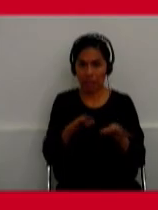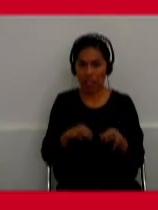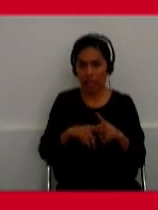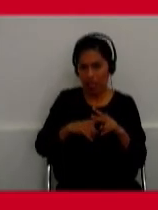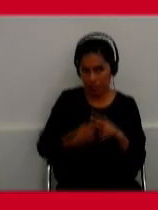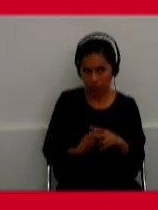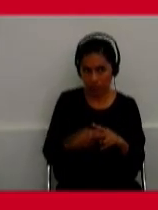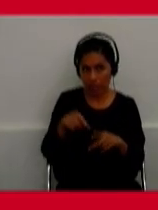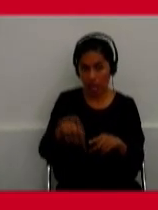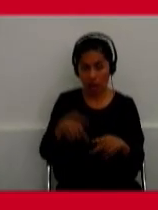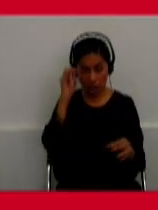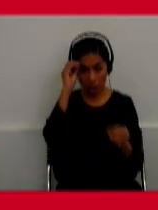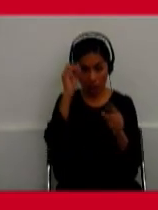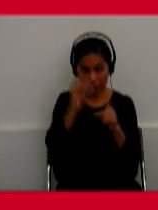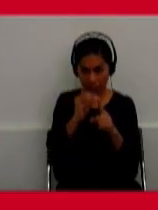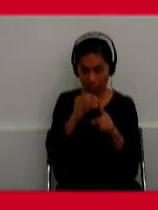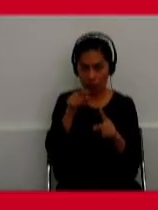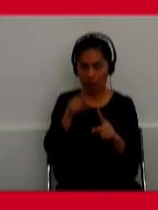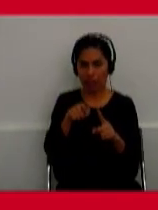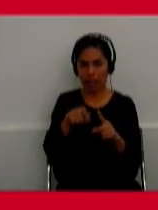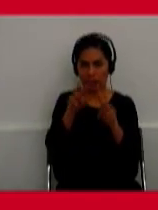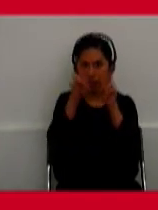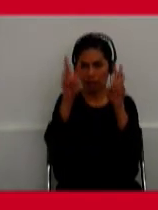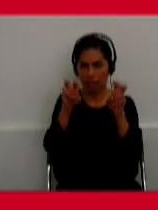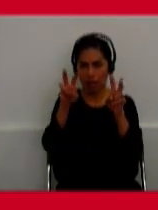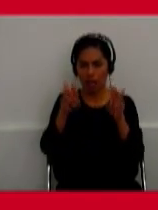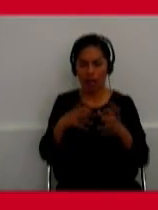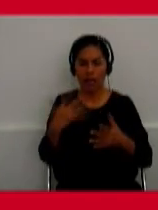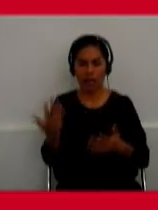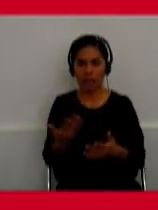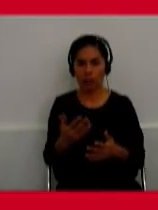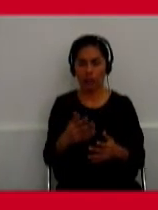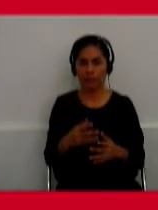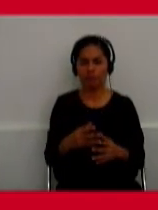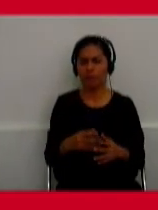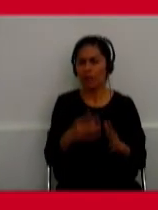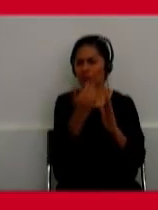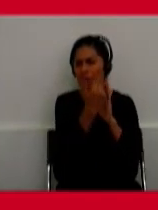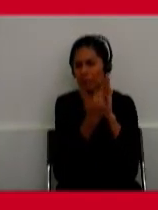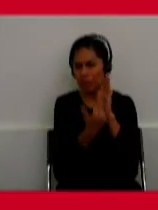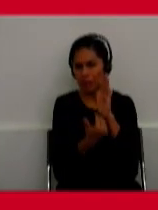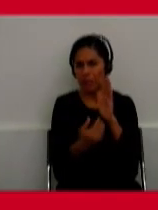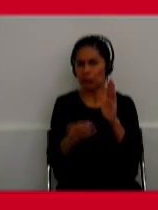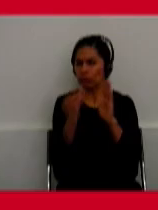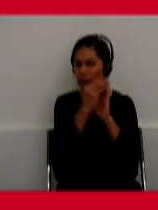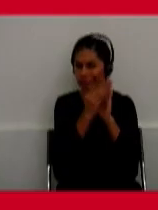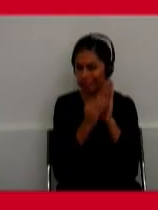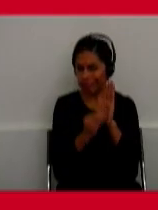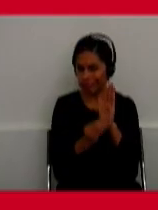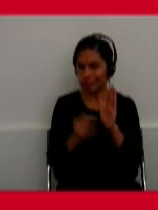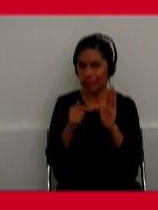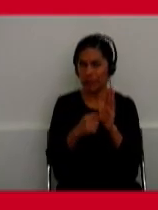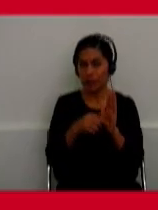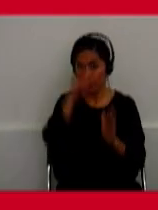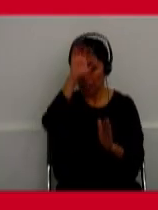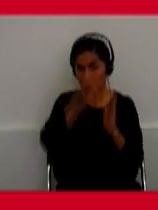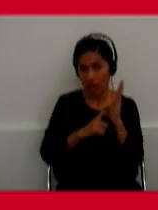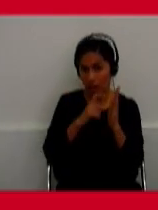la presentación, desarrollo y colección de datos. Es importante, cada minera